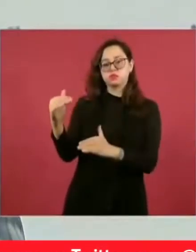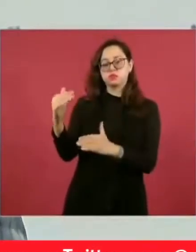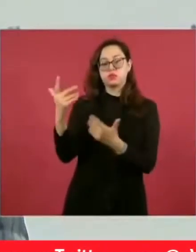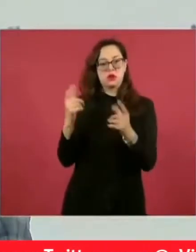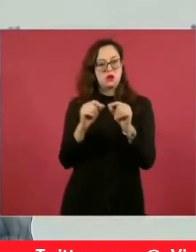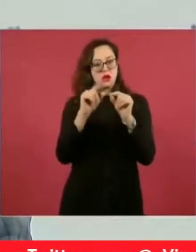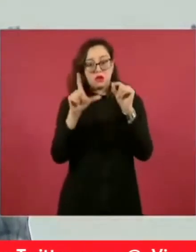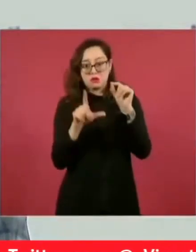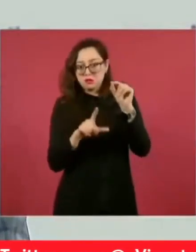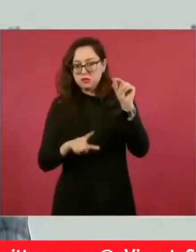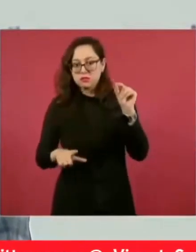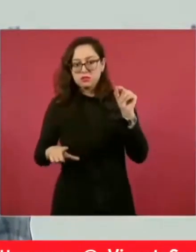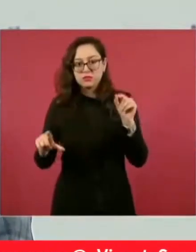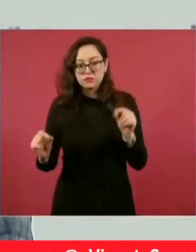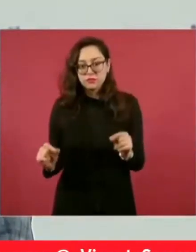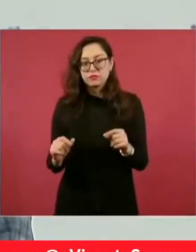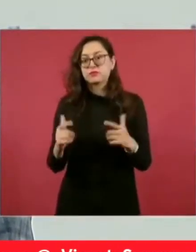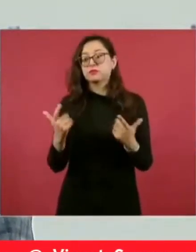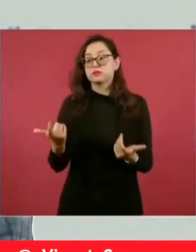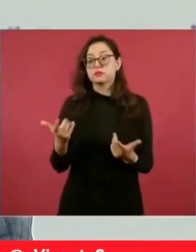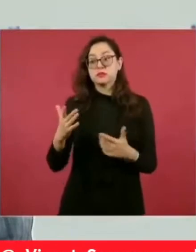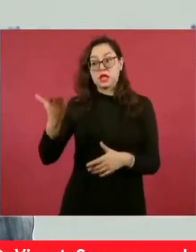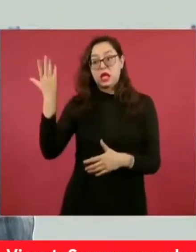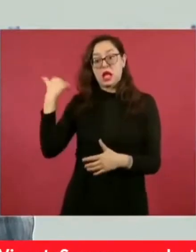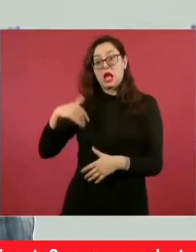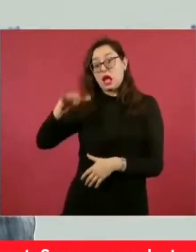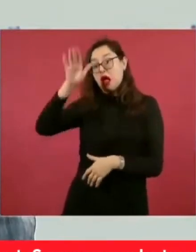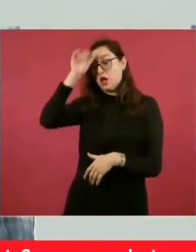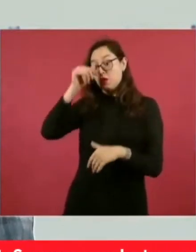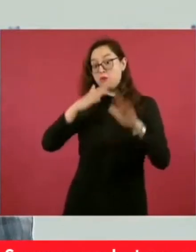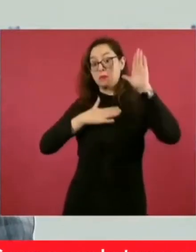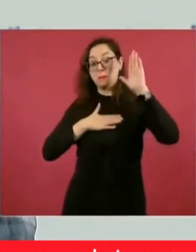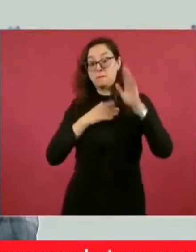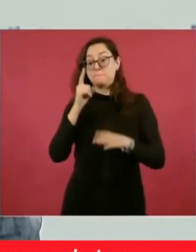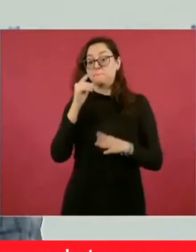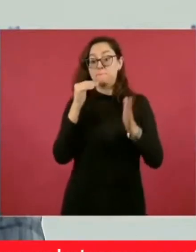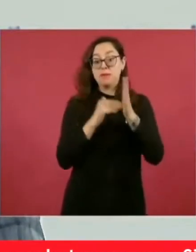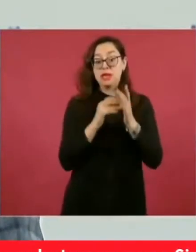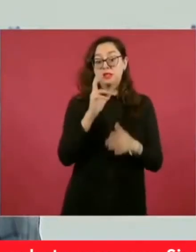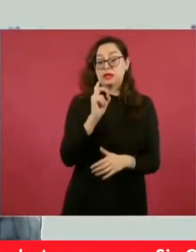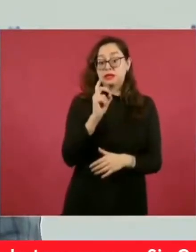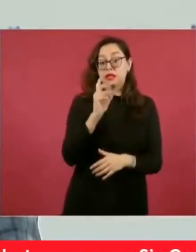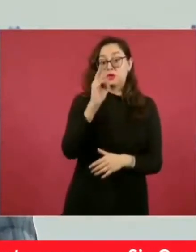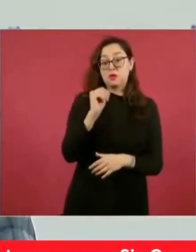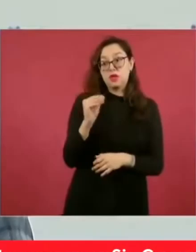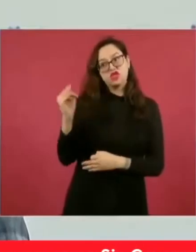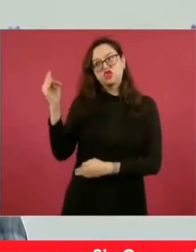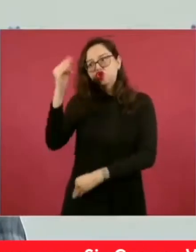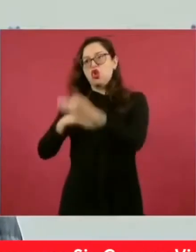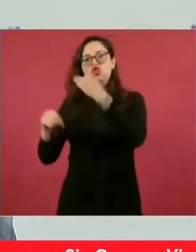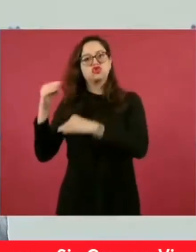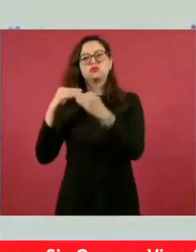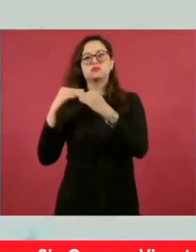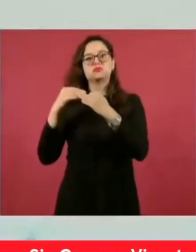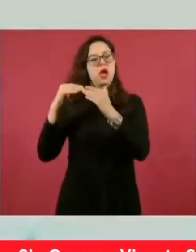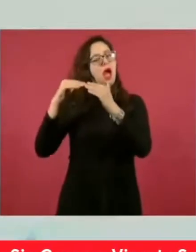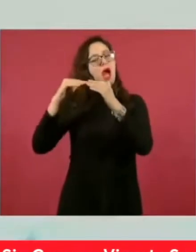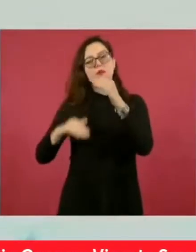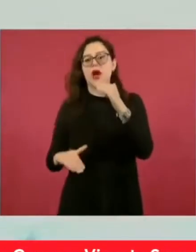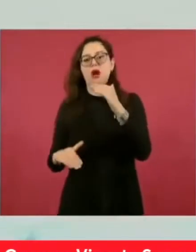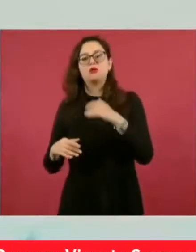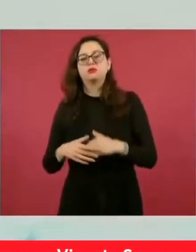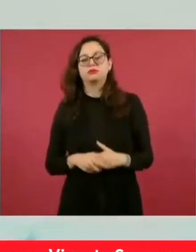los casos por debajo del compromiso establecido de los 1,039 pesos. Pasamos ahora por zonas. Lo